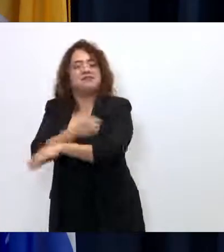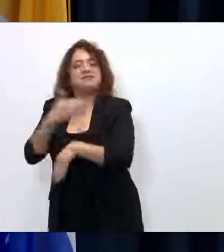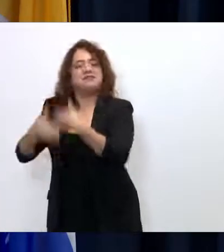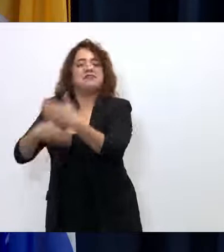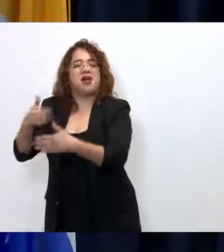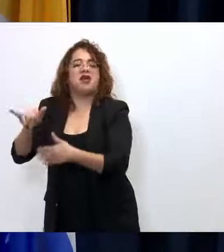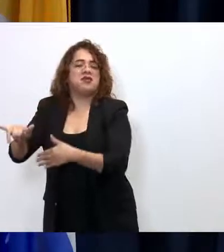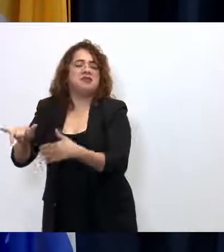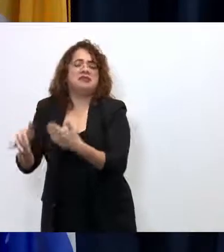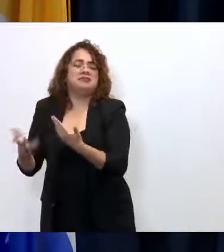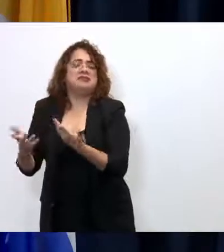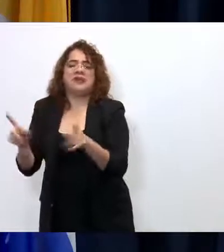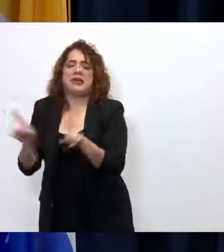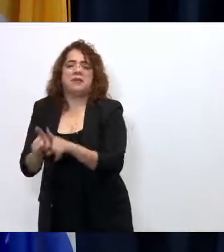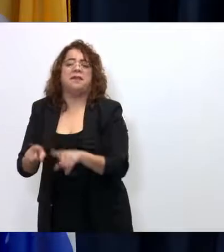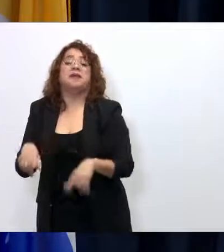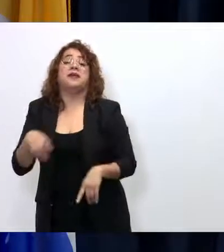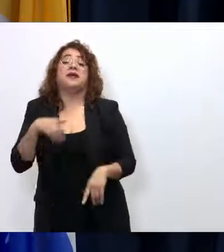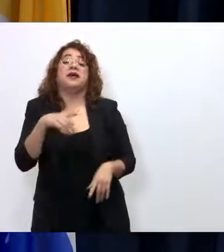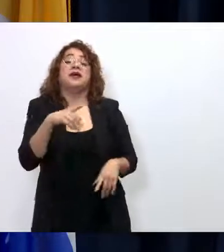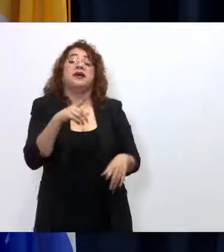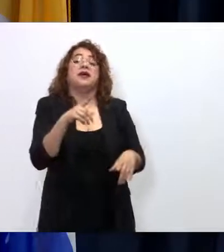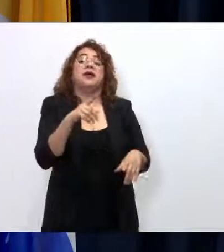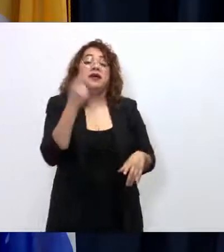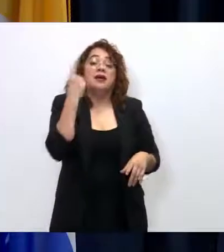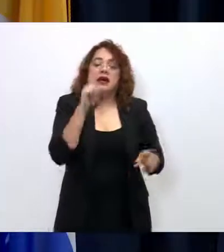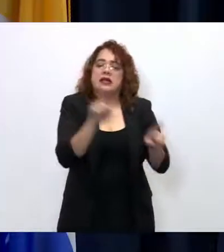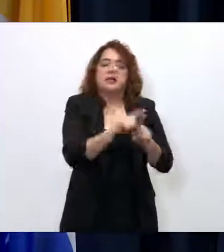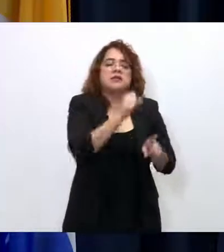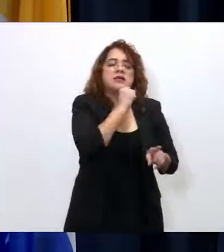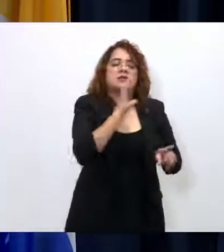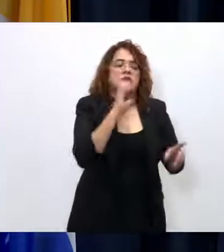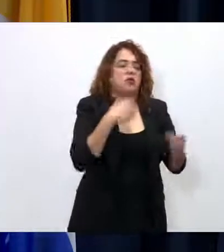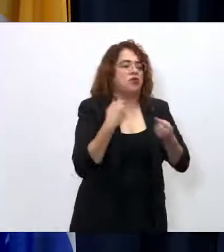del estado MyTurn, que se deletrea